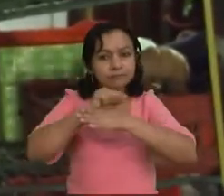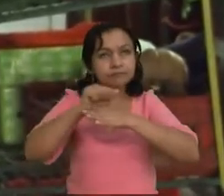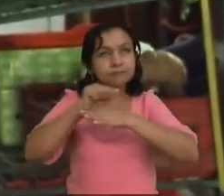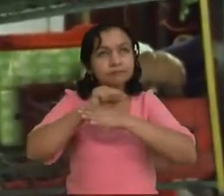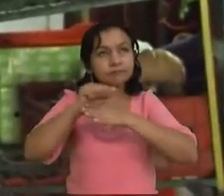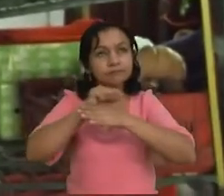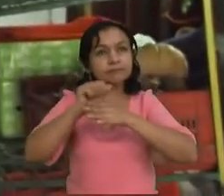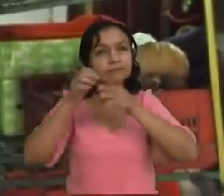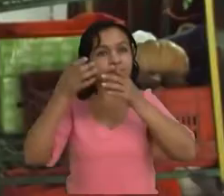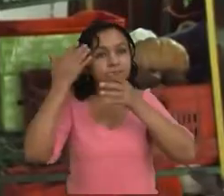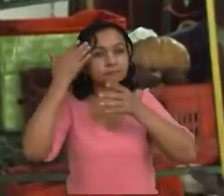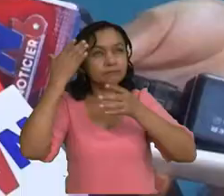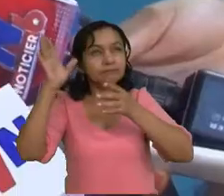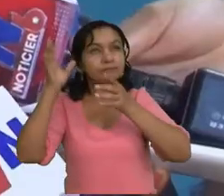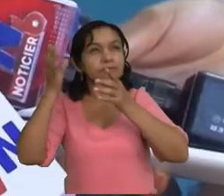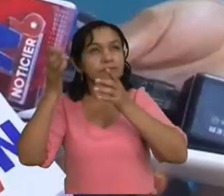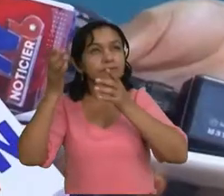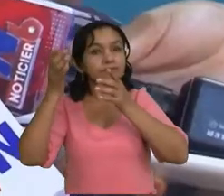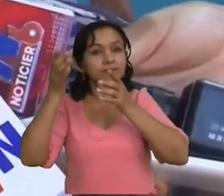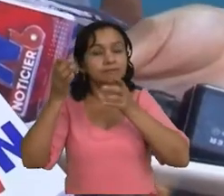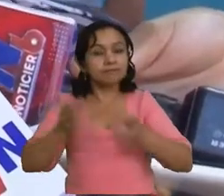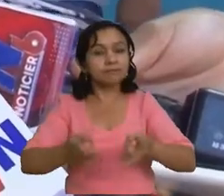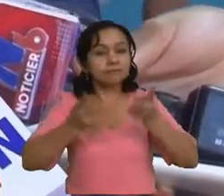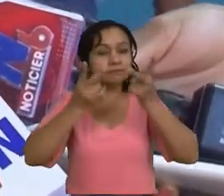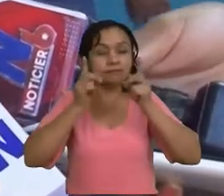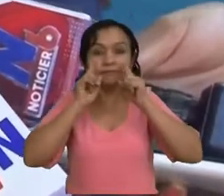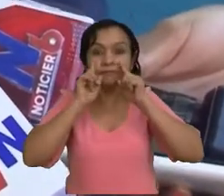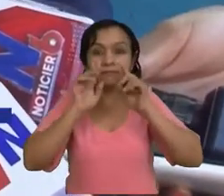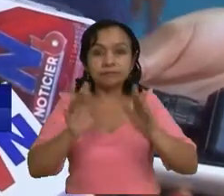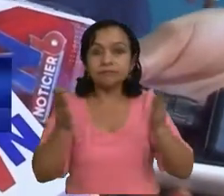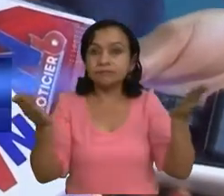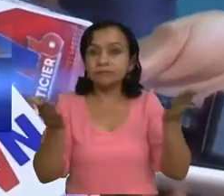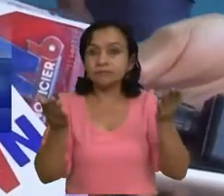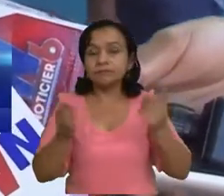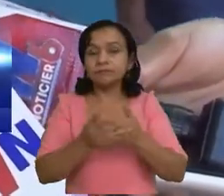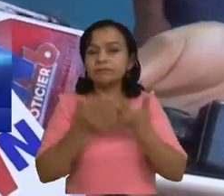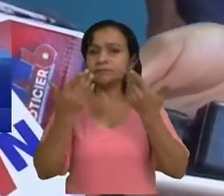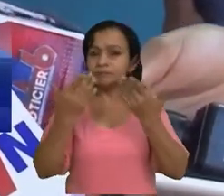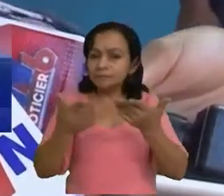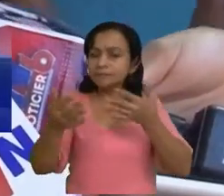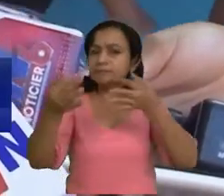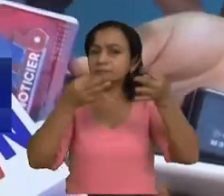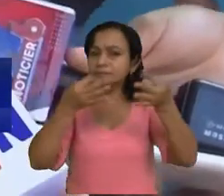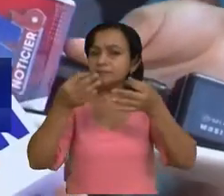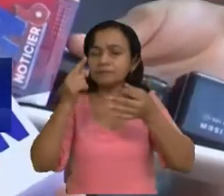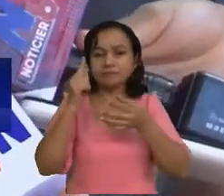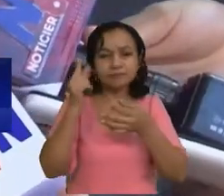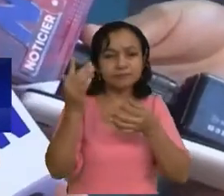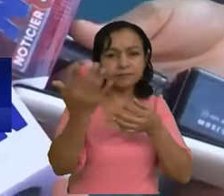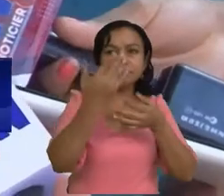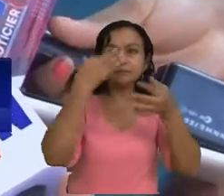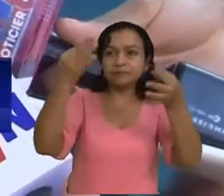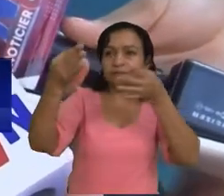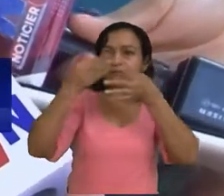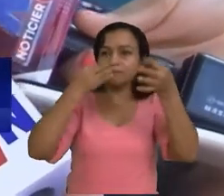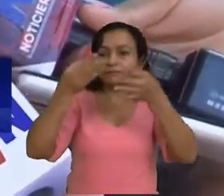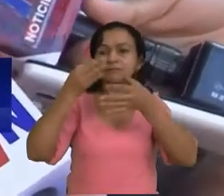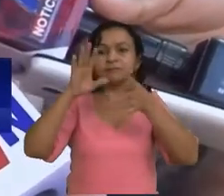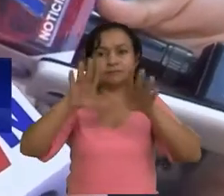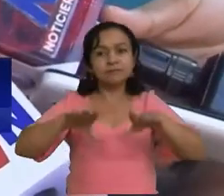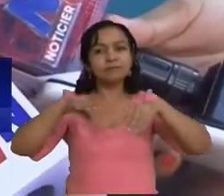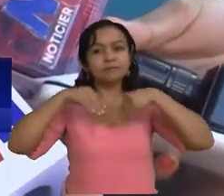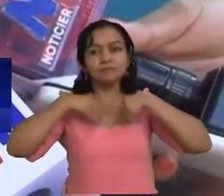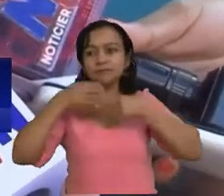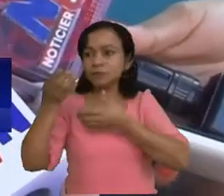salir a cuidar su vida, pues. ¿Ustedes han acatado todas las recomendaciones? Ah, ¿no? Claro que sí, todas las recomendaciones nosotros ahí las hemos acatado, los